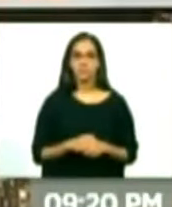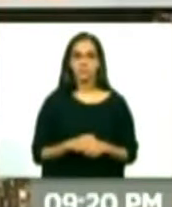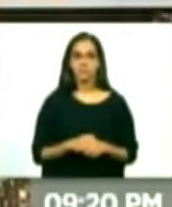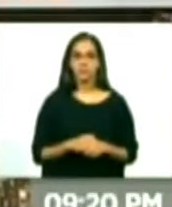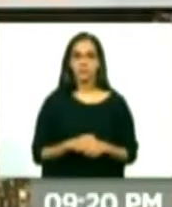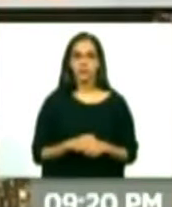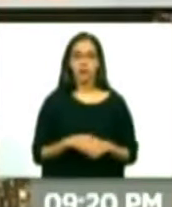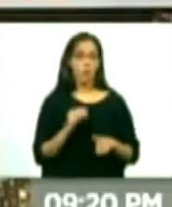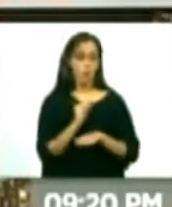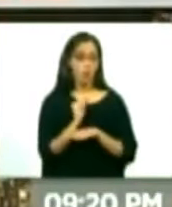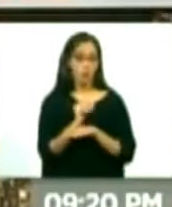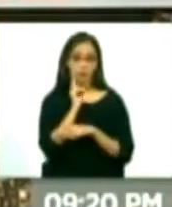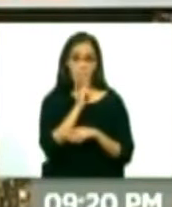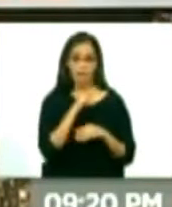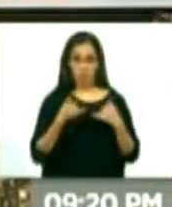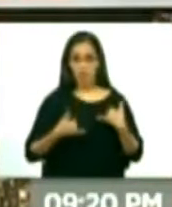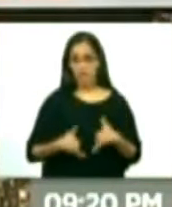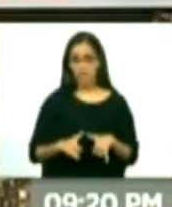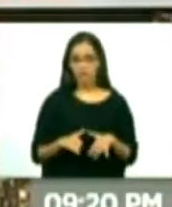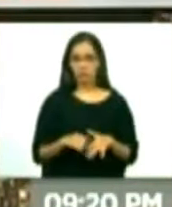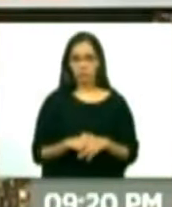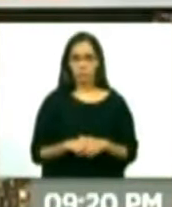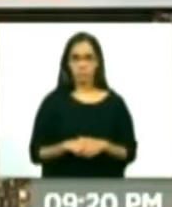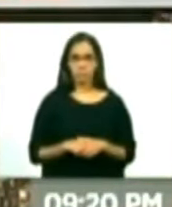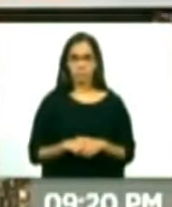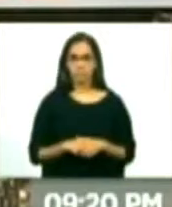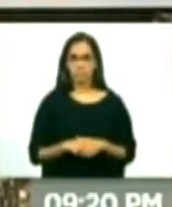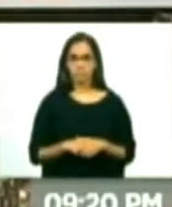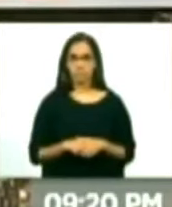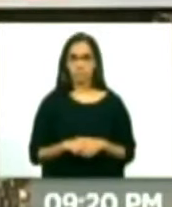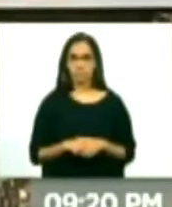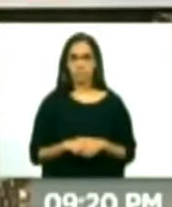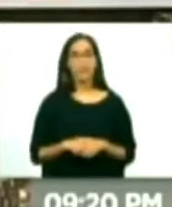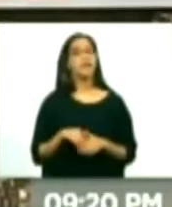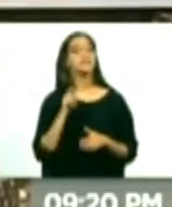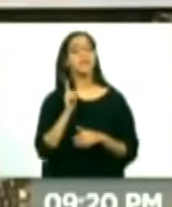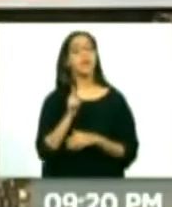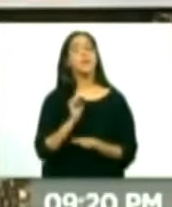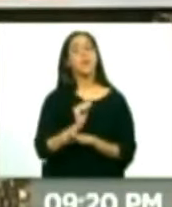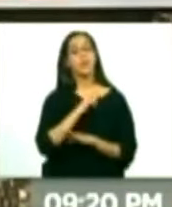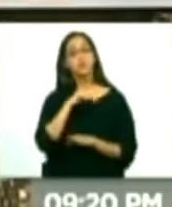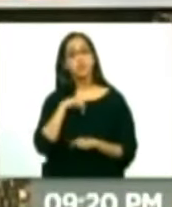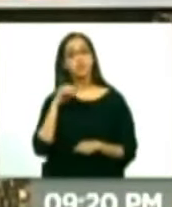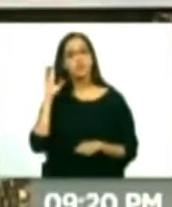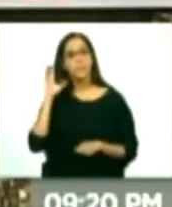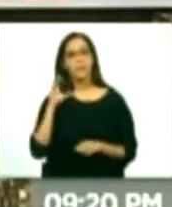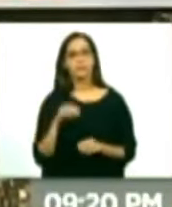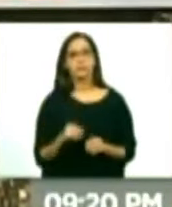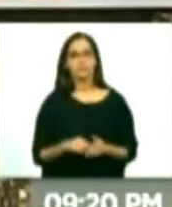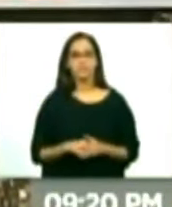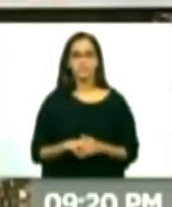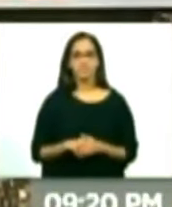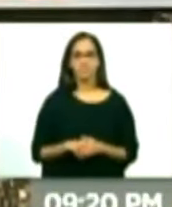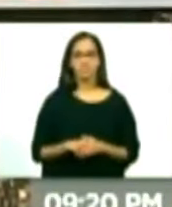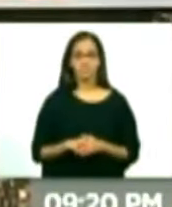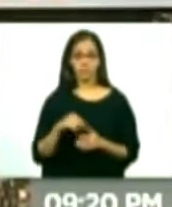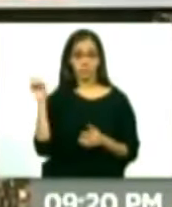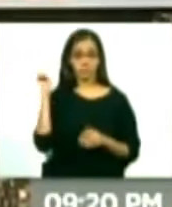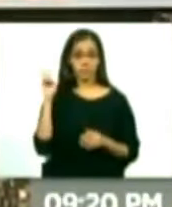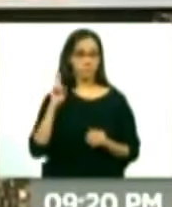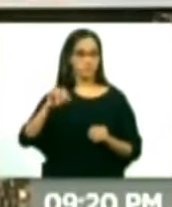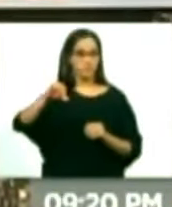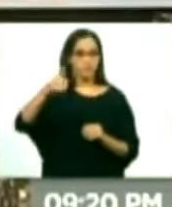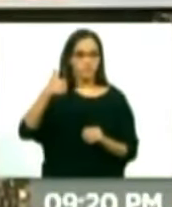como cuida una madre a una hija. Así nosotros debemos cuidar nuestra patria. Los venezolanos, la gran